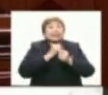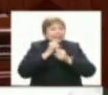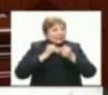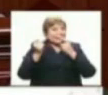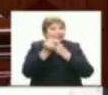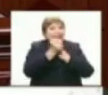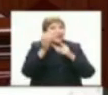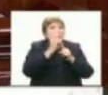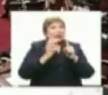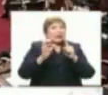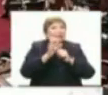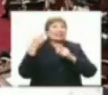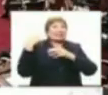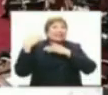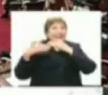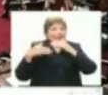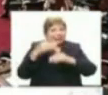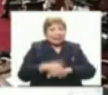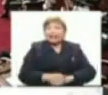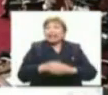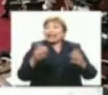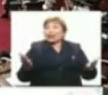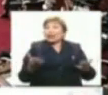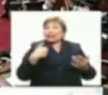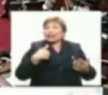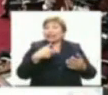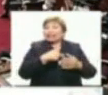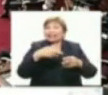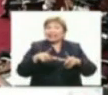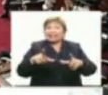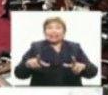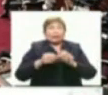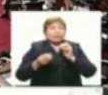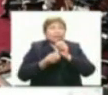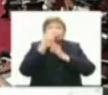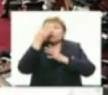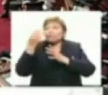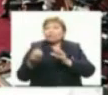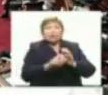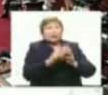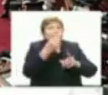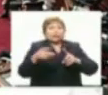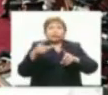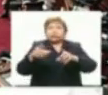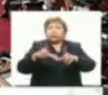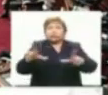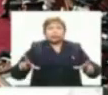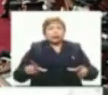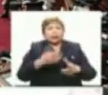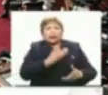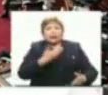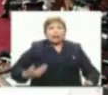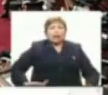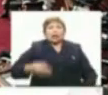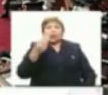civilizaciones y culturas trascendentales. En nuestras tierras florecieron importantes y extensos estados como